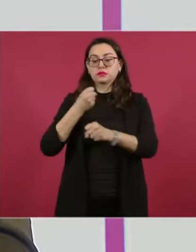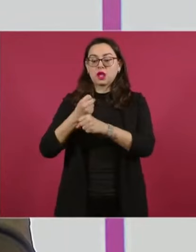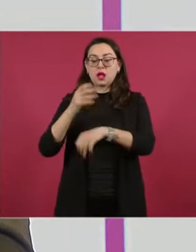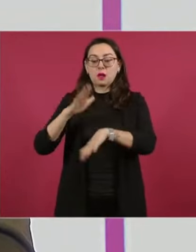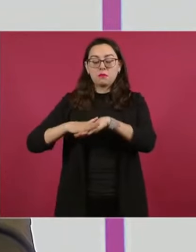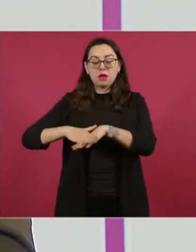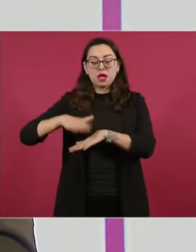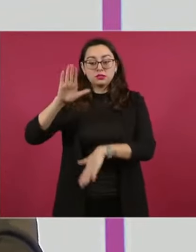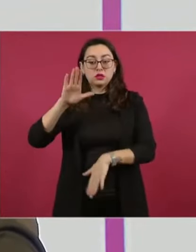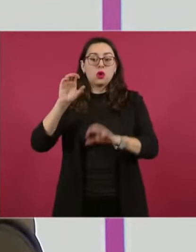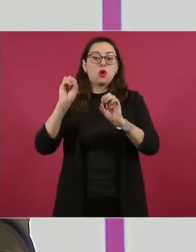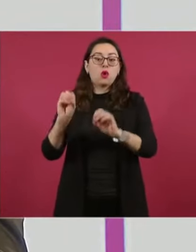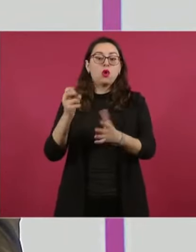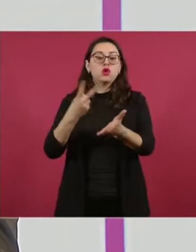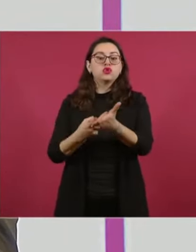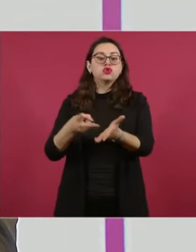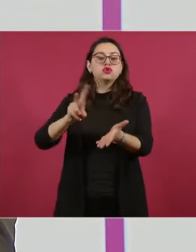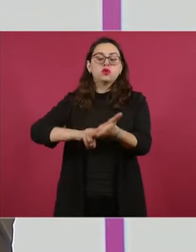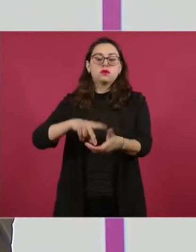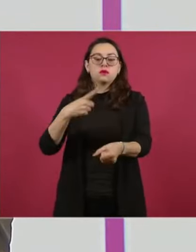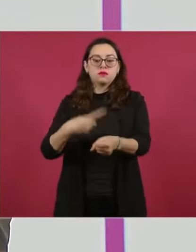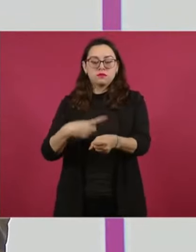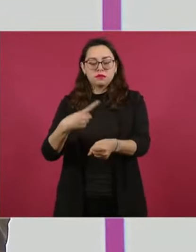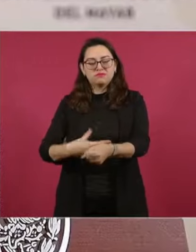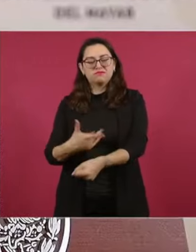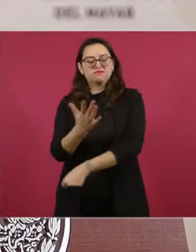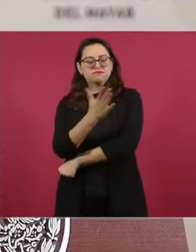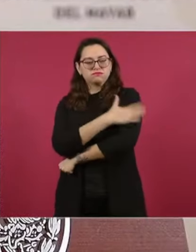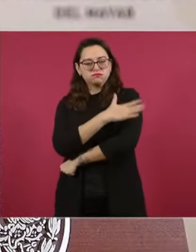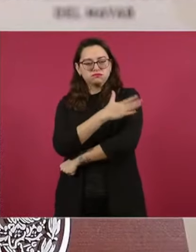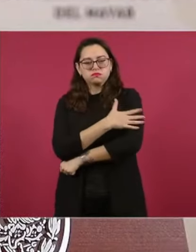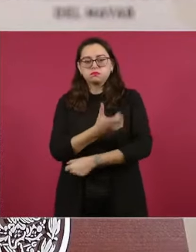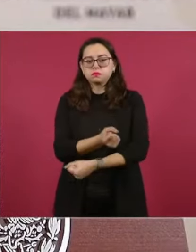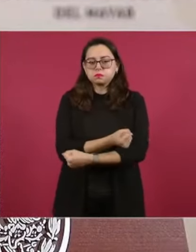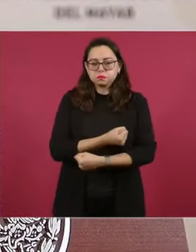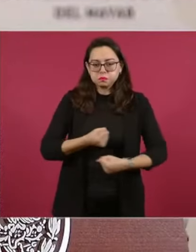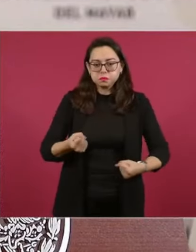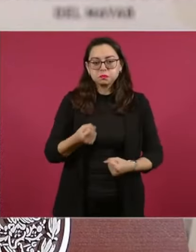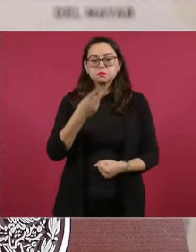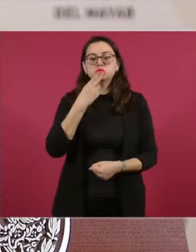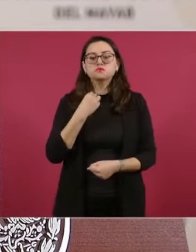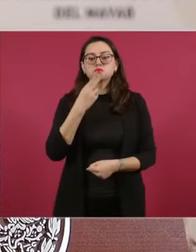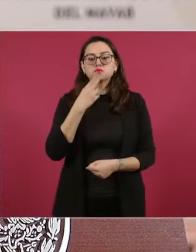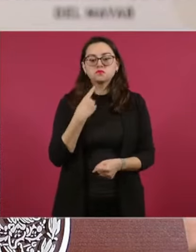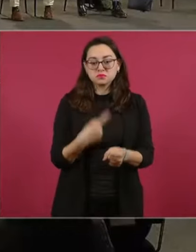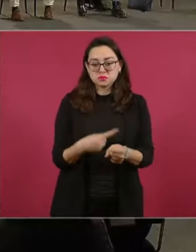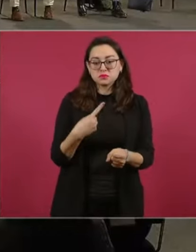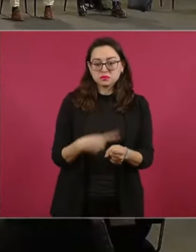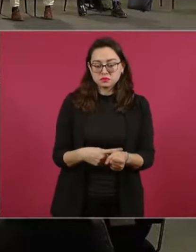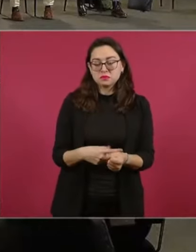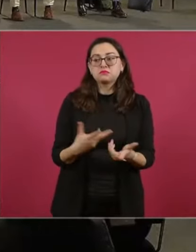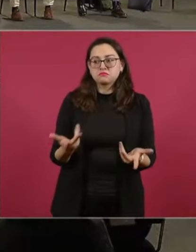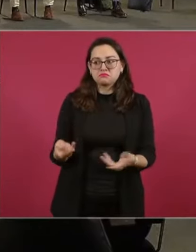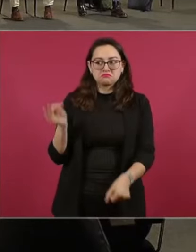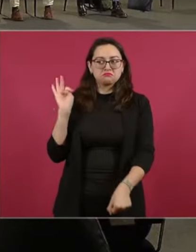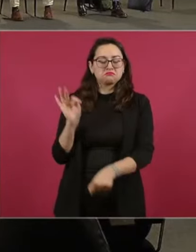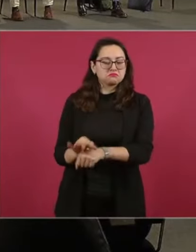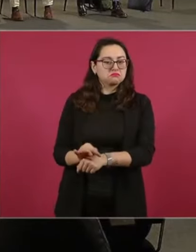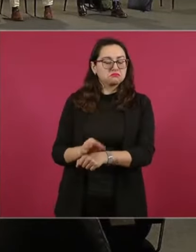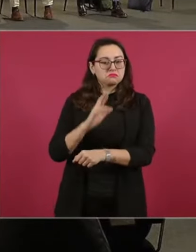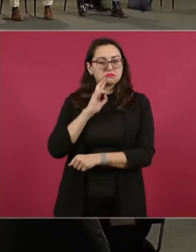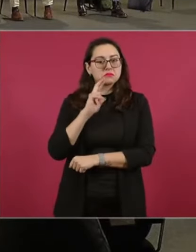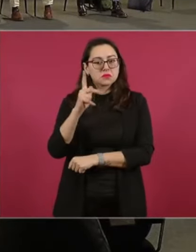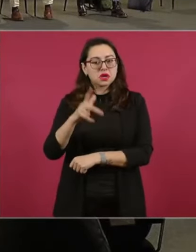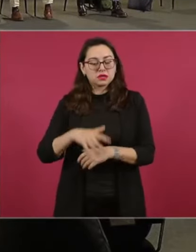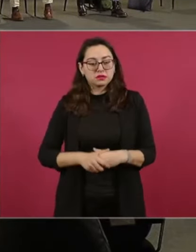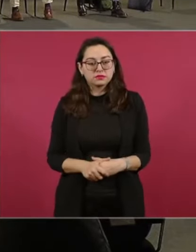comorbilidades comunes en nuestro país, como hipertensión, obesidad y diabetes. Mostró efectividad equivalente